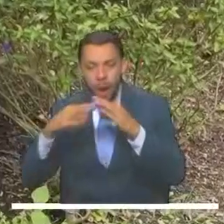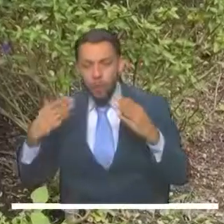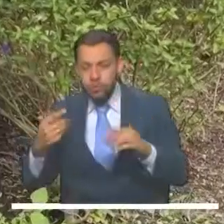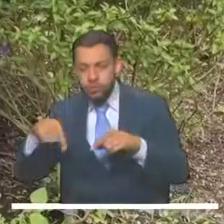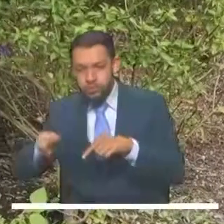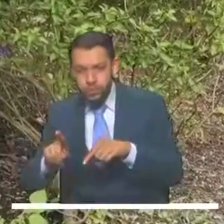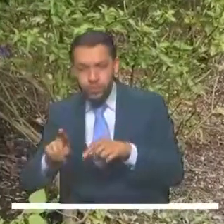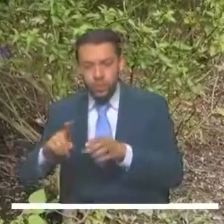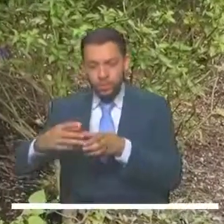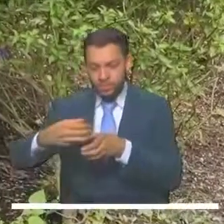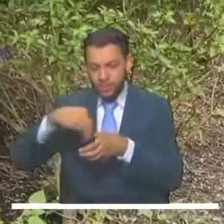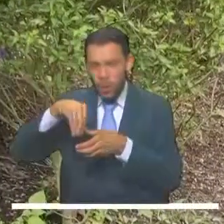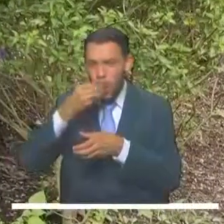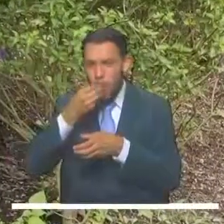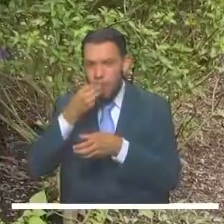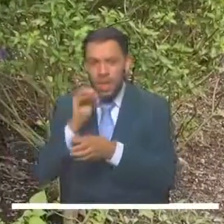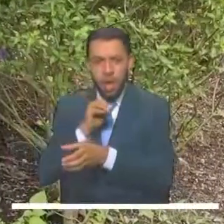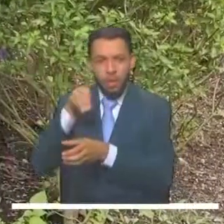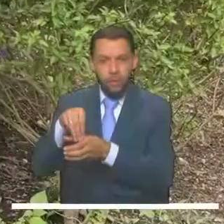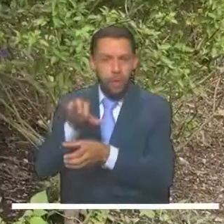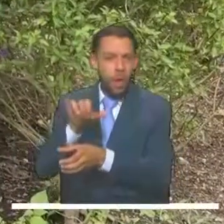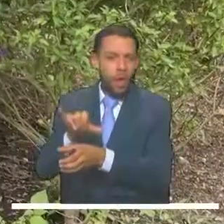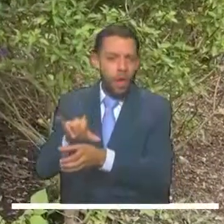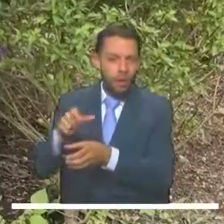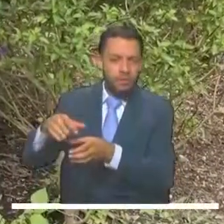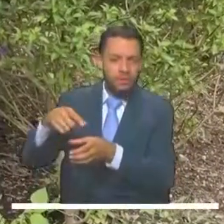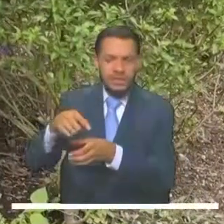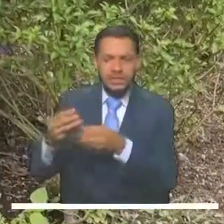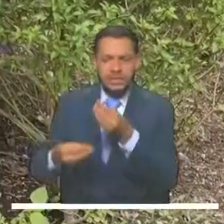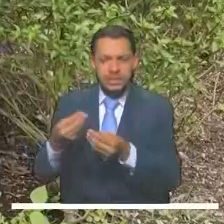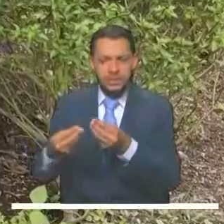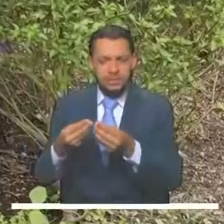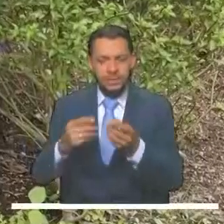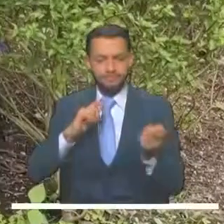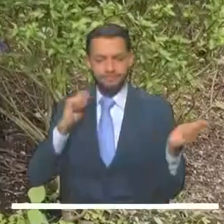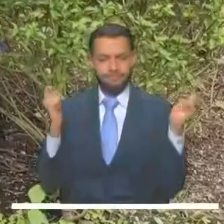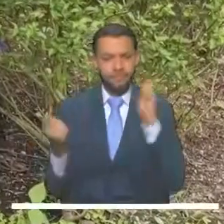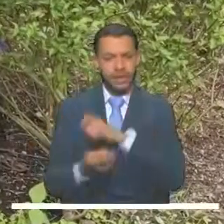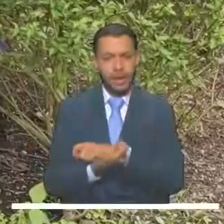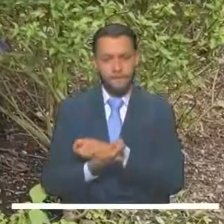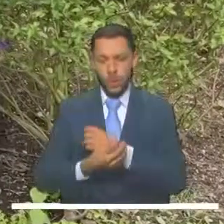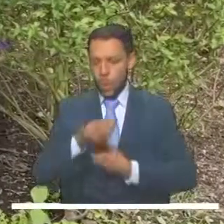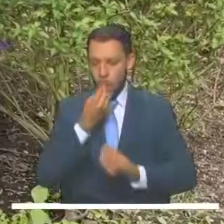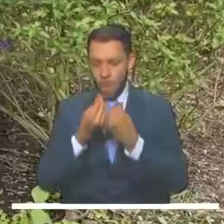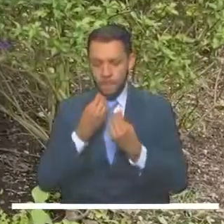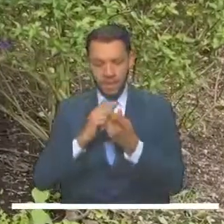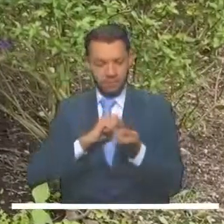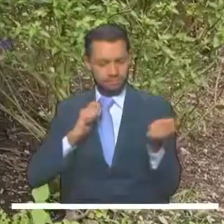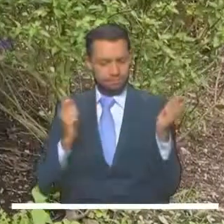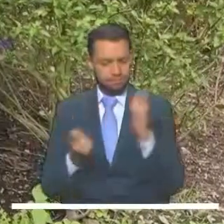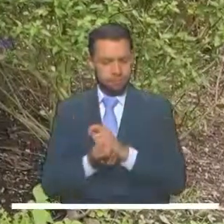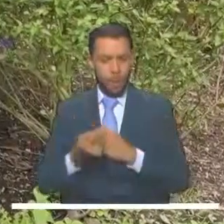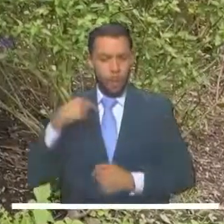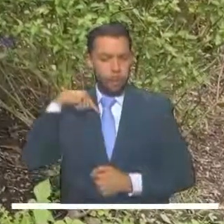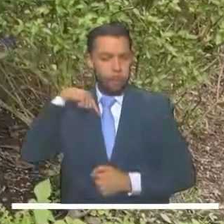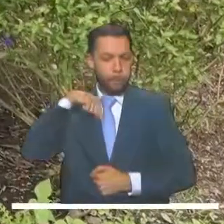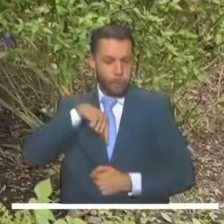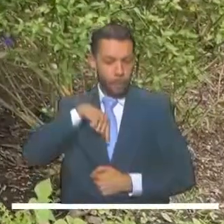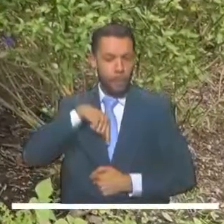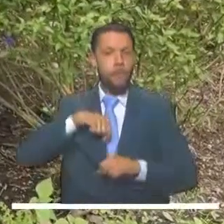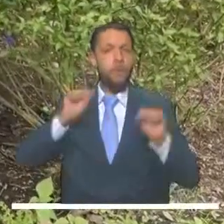y ellas se empiezan a hacer esos cambios nutricionales en compañía de sus mamás nosotros vamos a poder